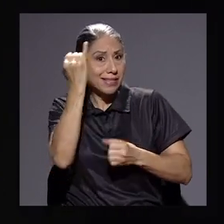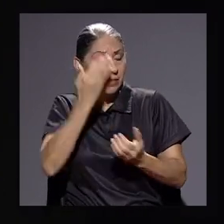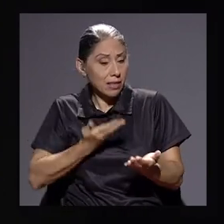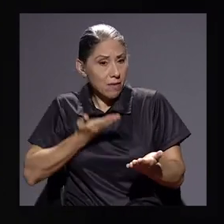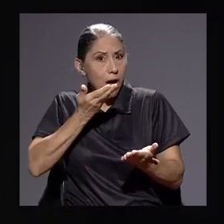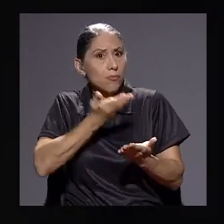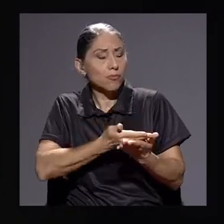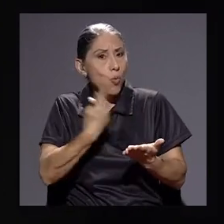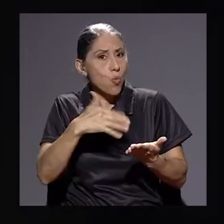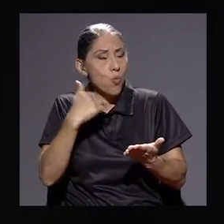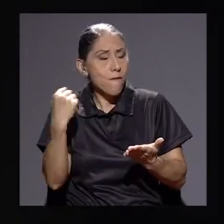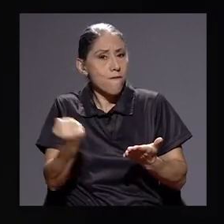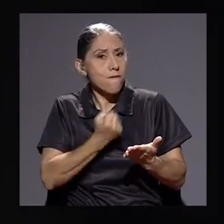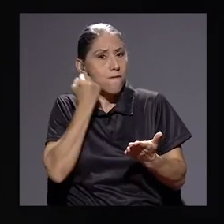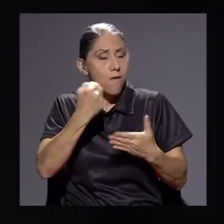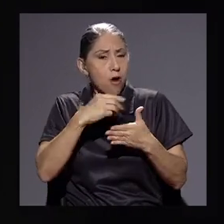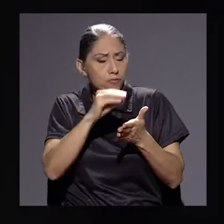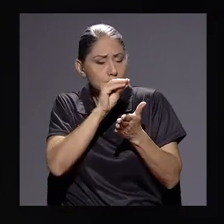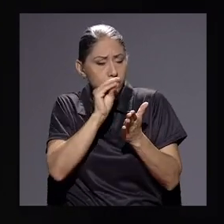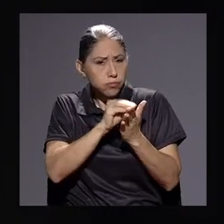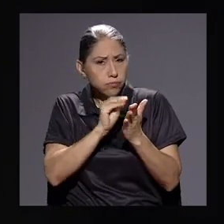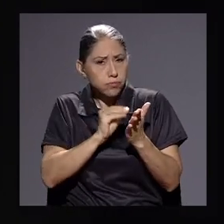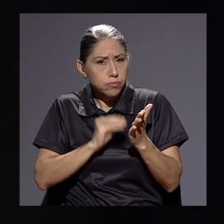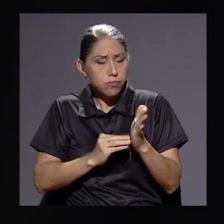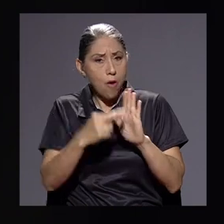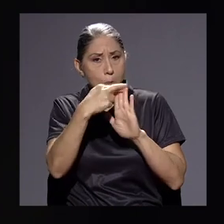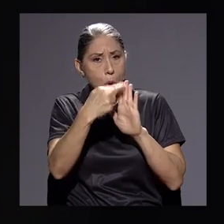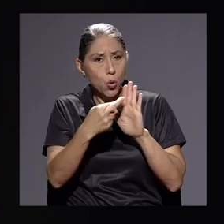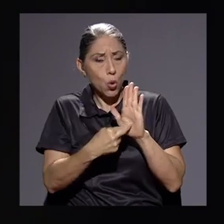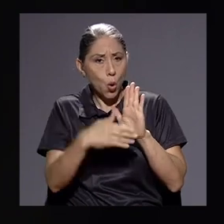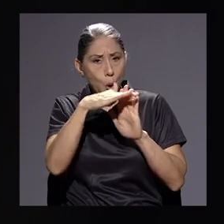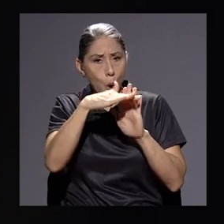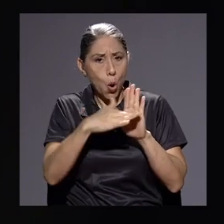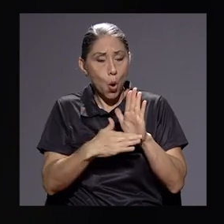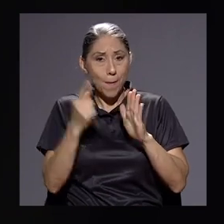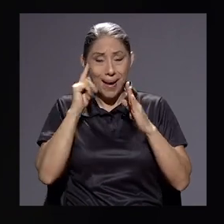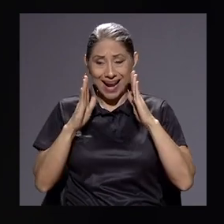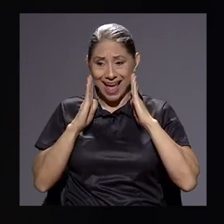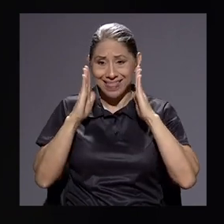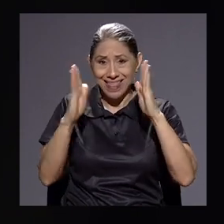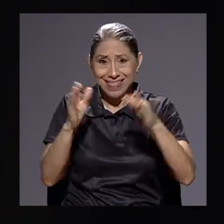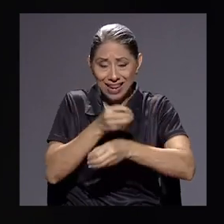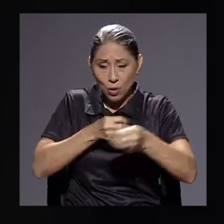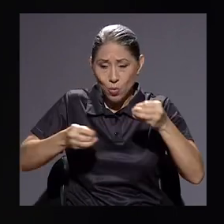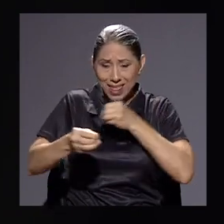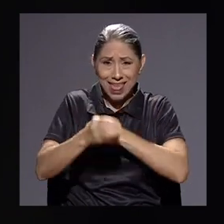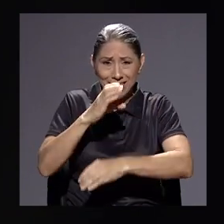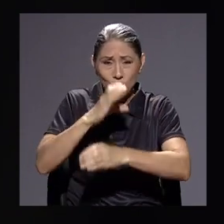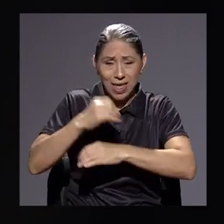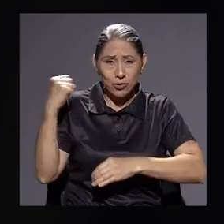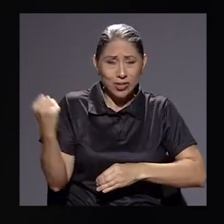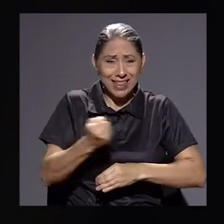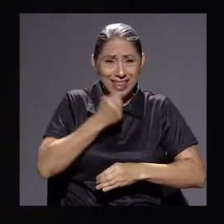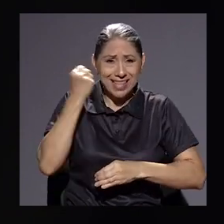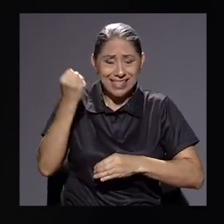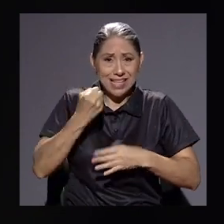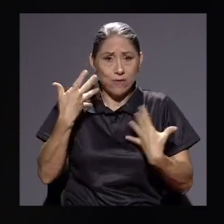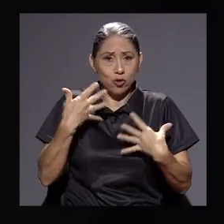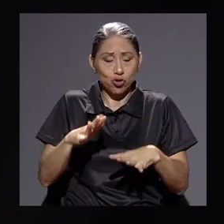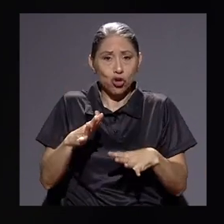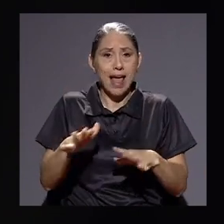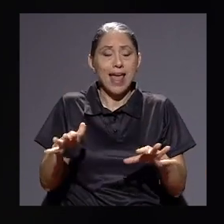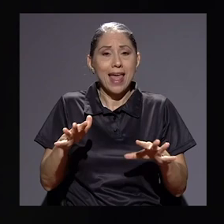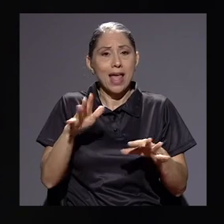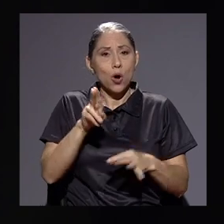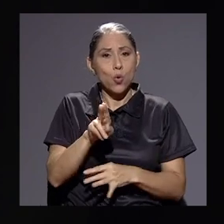iniciativa potentísima en torno a un protocolo para atender en unidad de cuidados intensivos las decisiones más importantes que